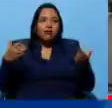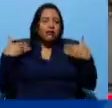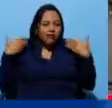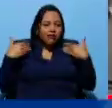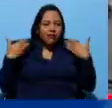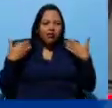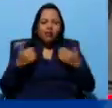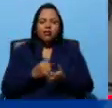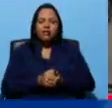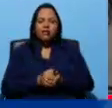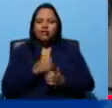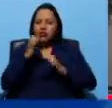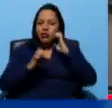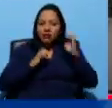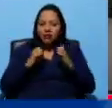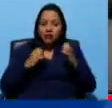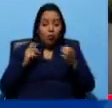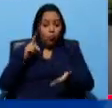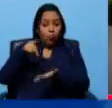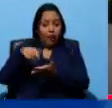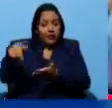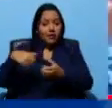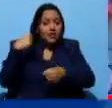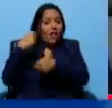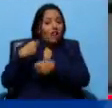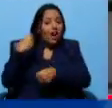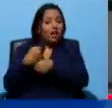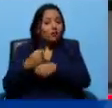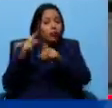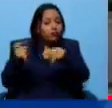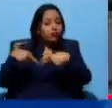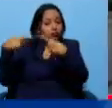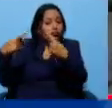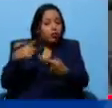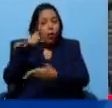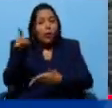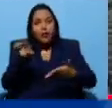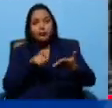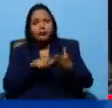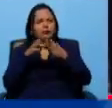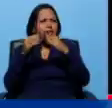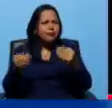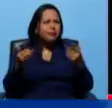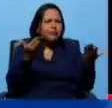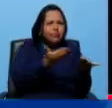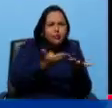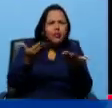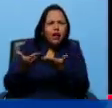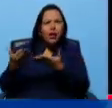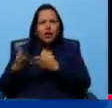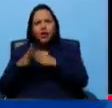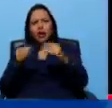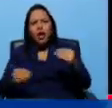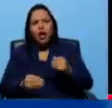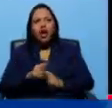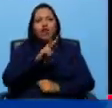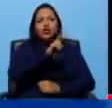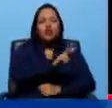alegría, de satisfacción. Y hemos venido trabajando en las rehabilitaciones integrales de todos nuestros colegios. Más